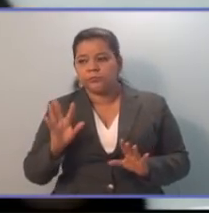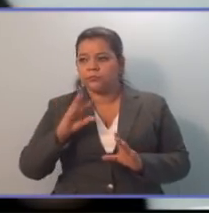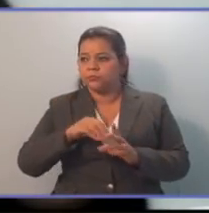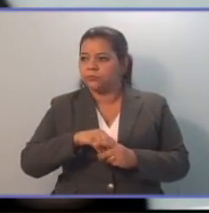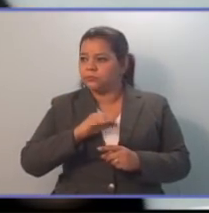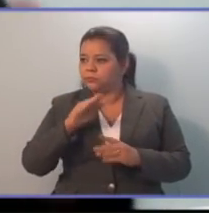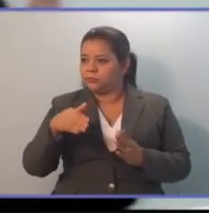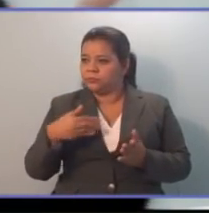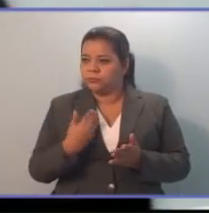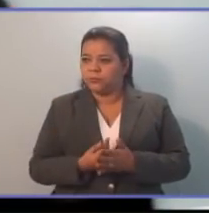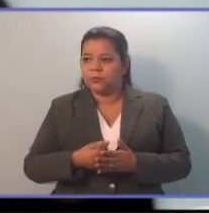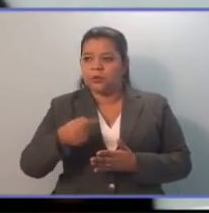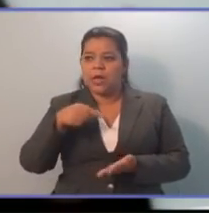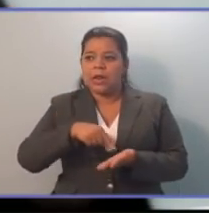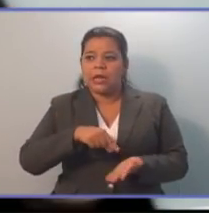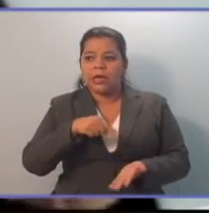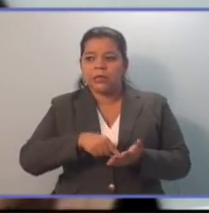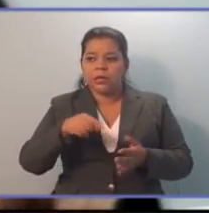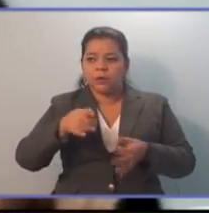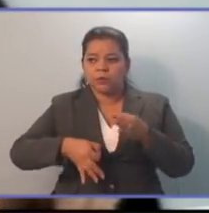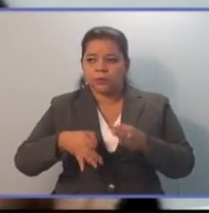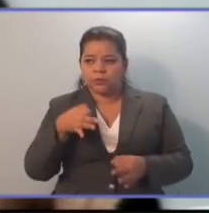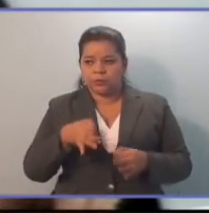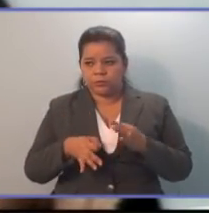mora judicial, todos esos tiempos de espera.